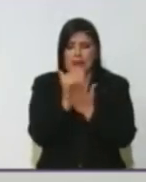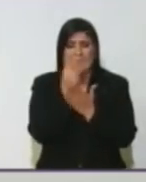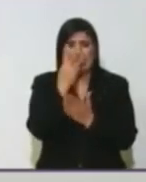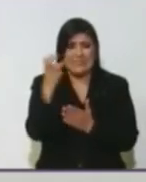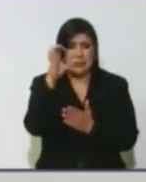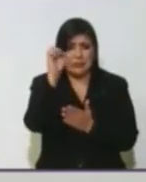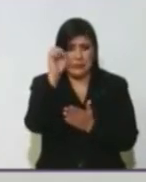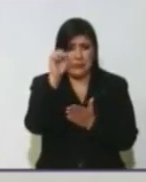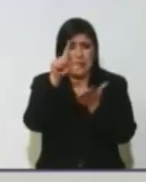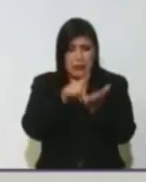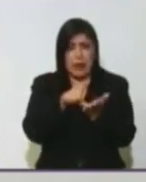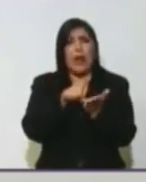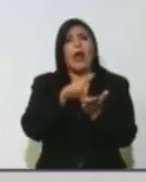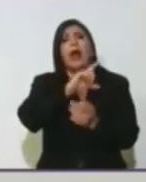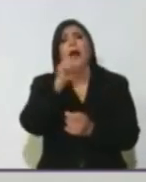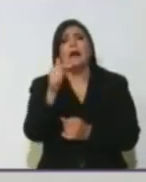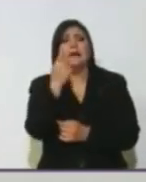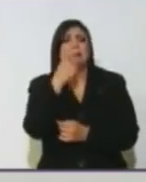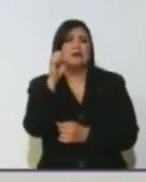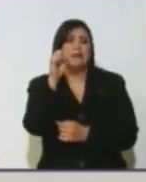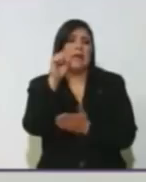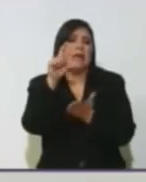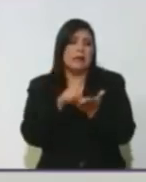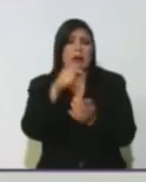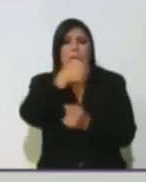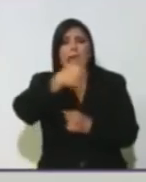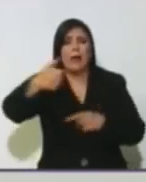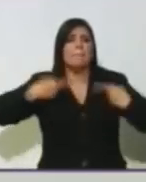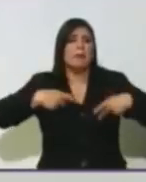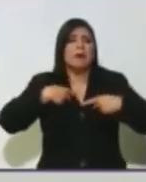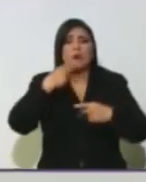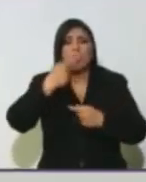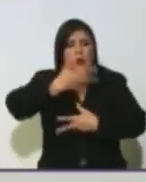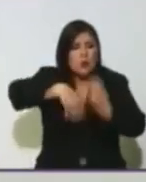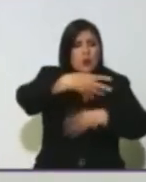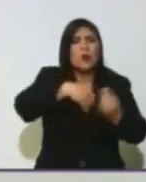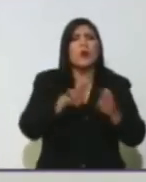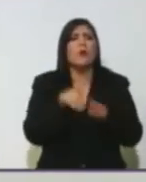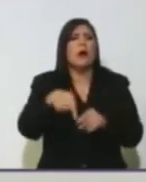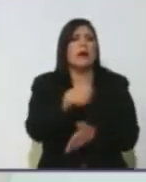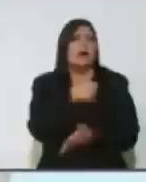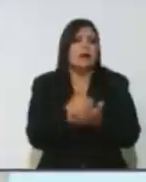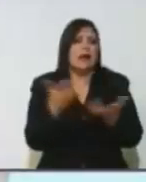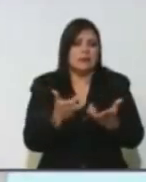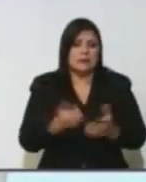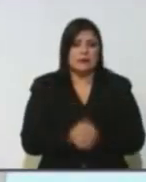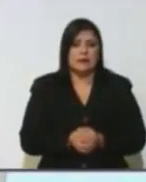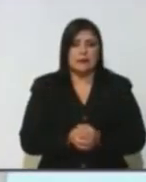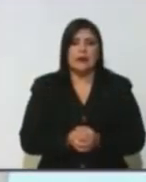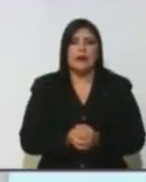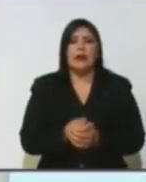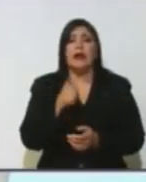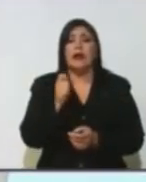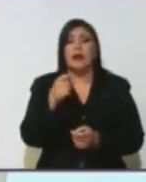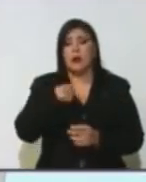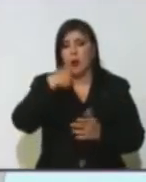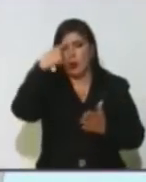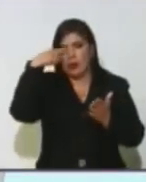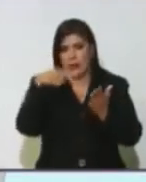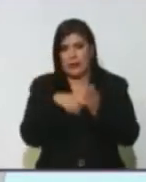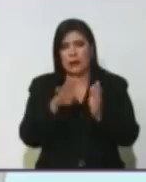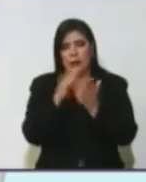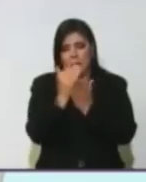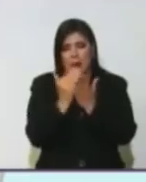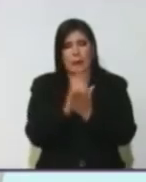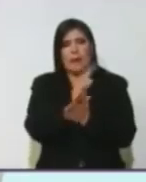160 litros por habitante el consumo de agua como le haríamos en esta ciudad creo que es una política pública hacia